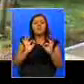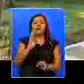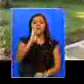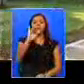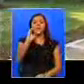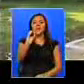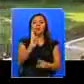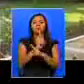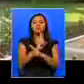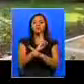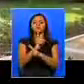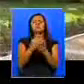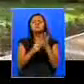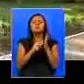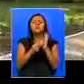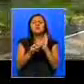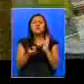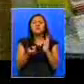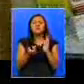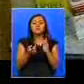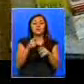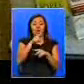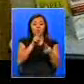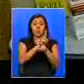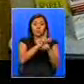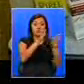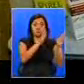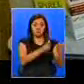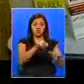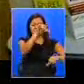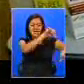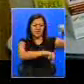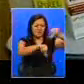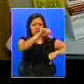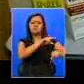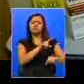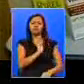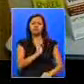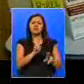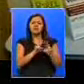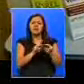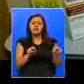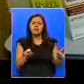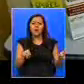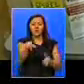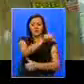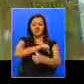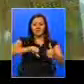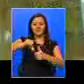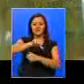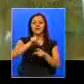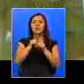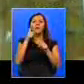Hay insumos que no son químicos y que pueden sustituir productos químicos como pesticidas